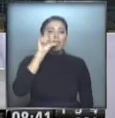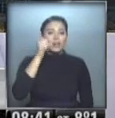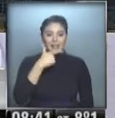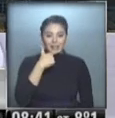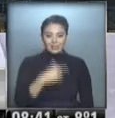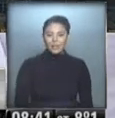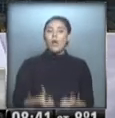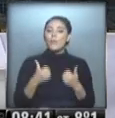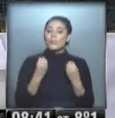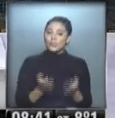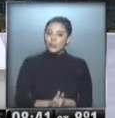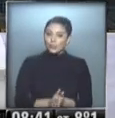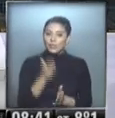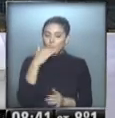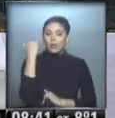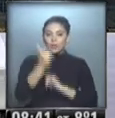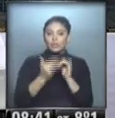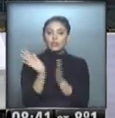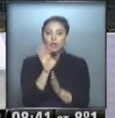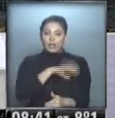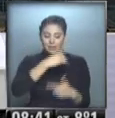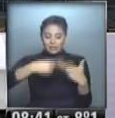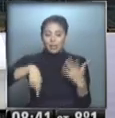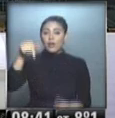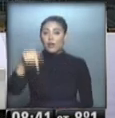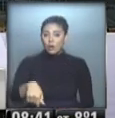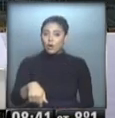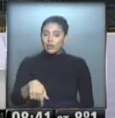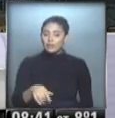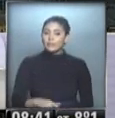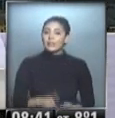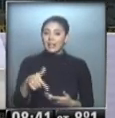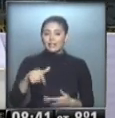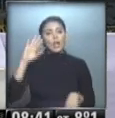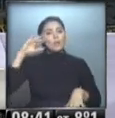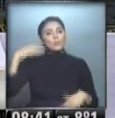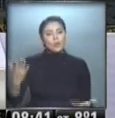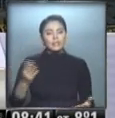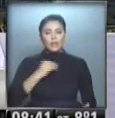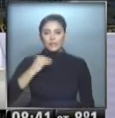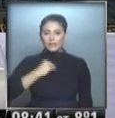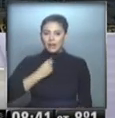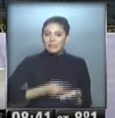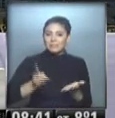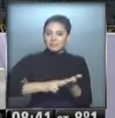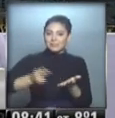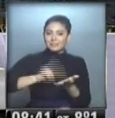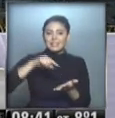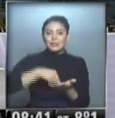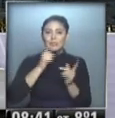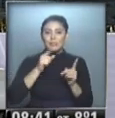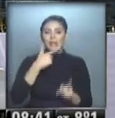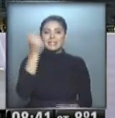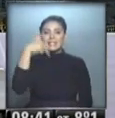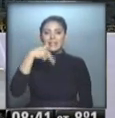arroyos son bueno laura y repasamos las actividades previstas para el día de hoy esta gran demostración de fe que se repite en esta ciudad de san